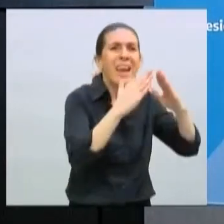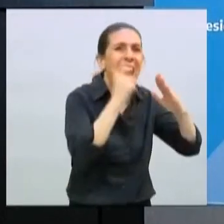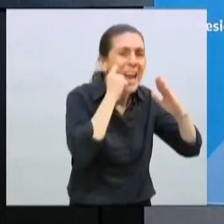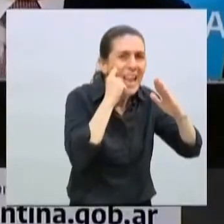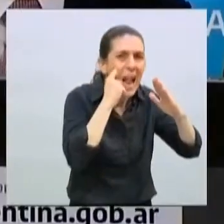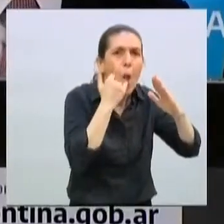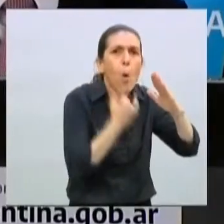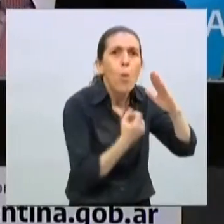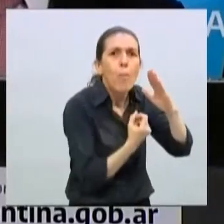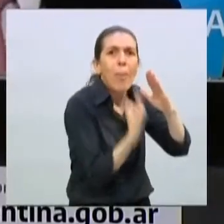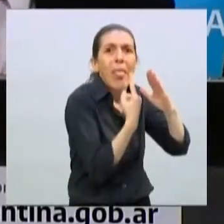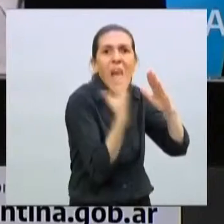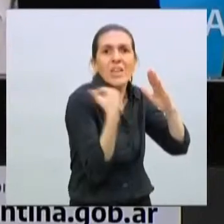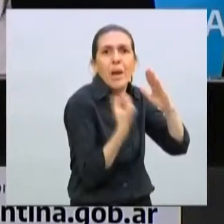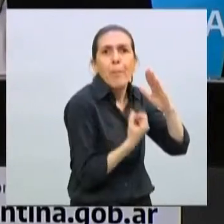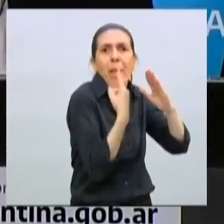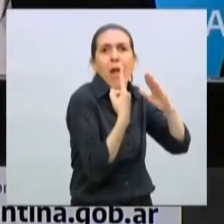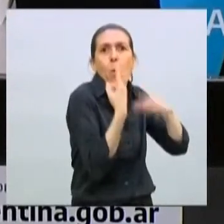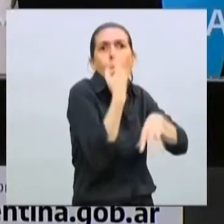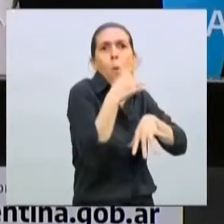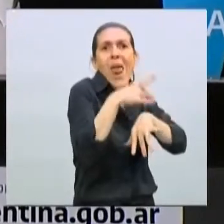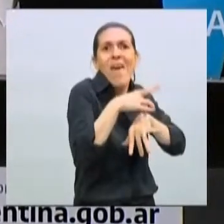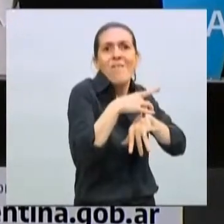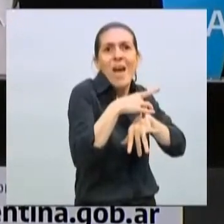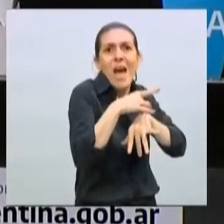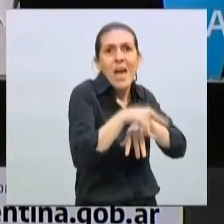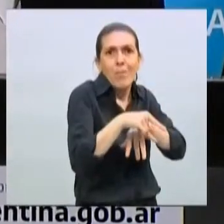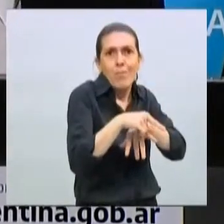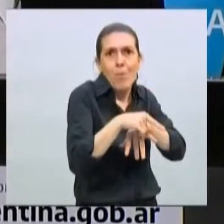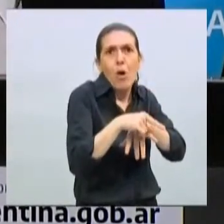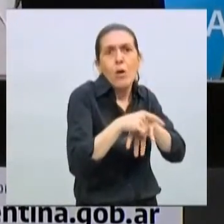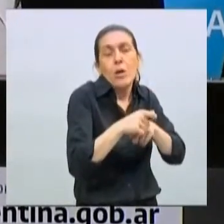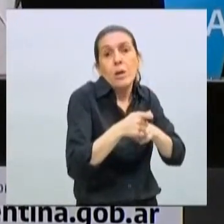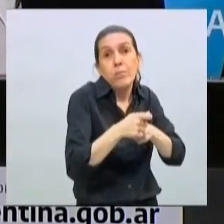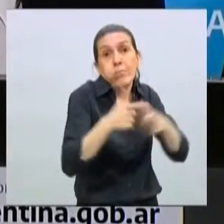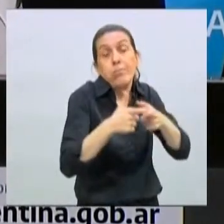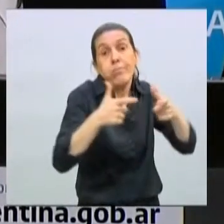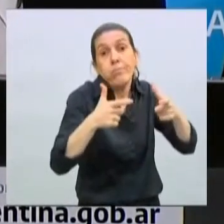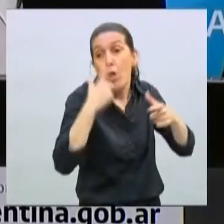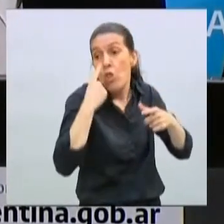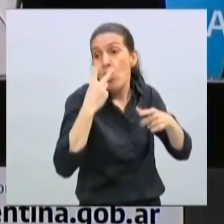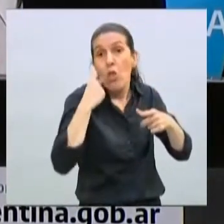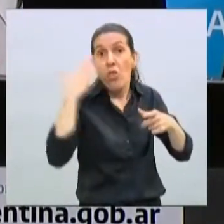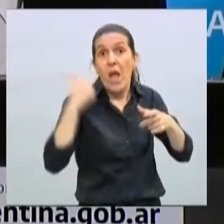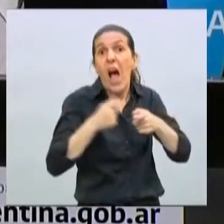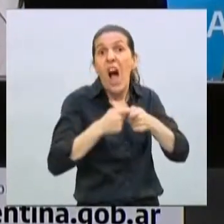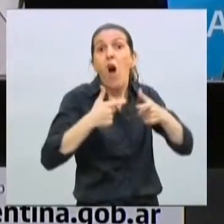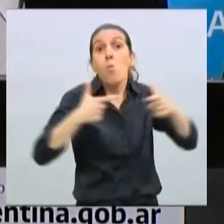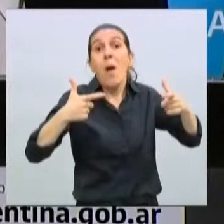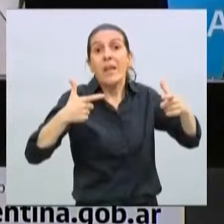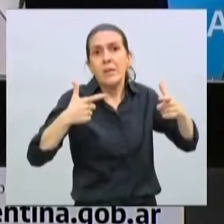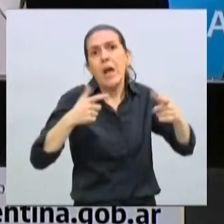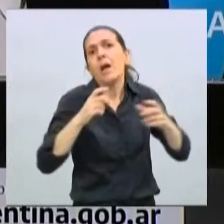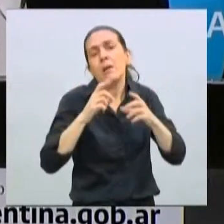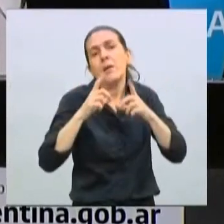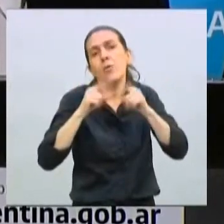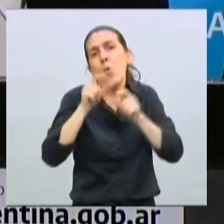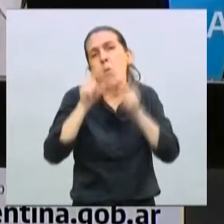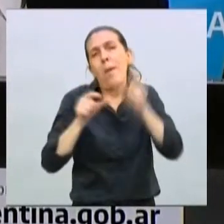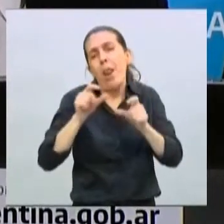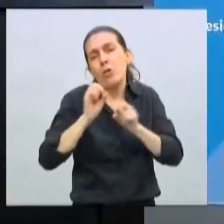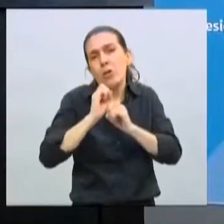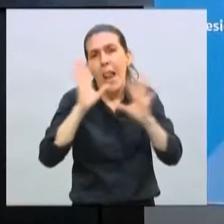caso en particular el día de ayer, que eso es lo que explica el aumento de los últimos 2 días. Está bien claro en los números eso.